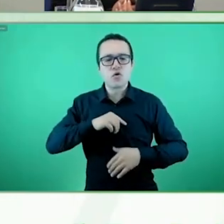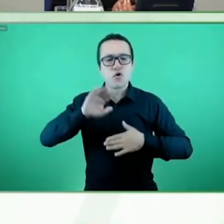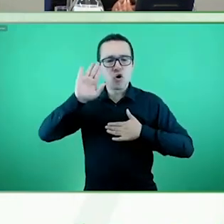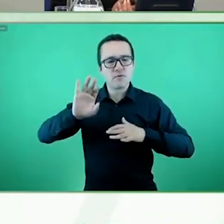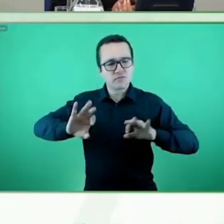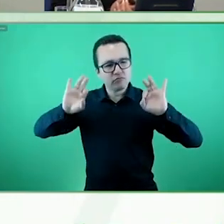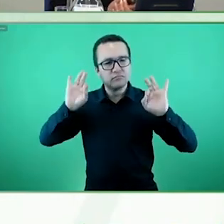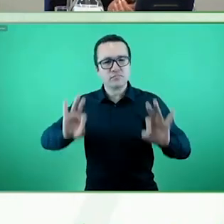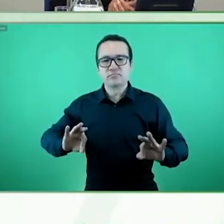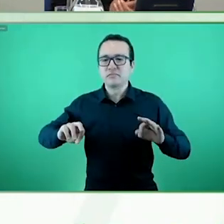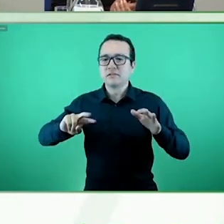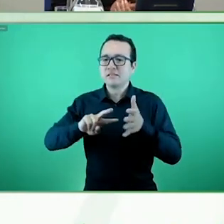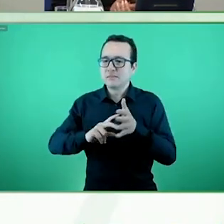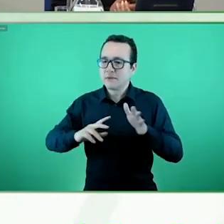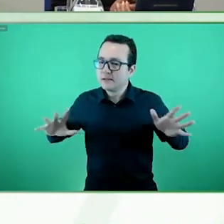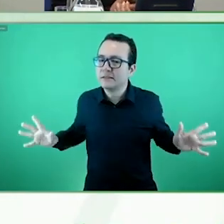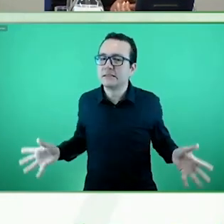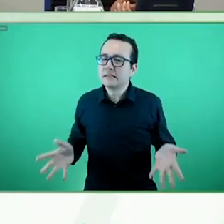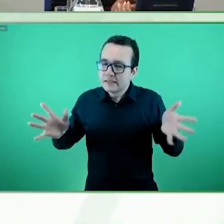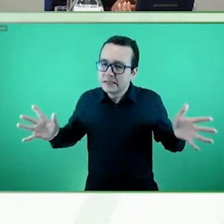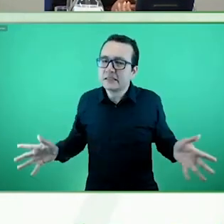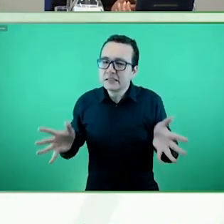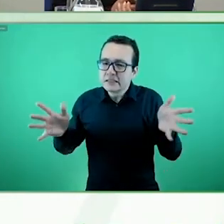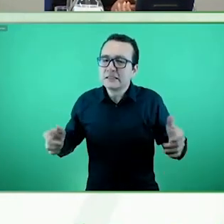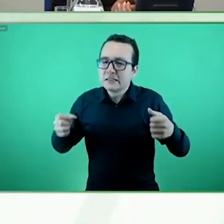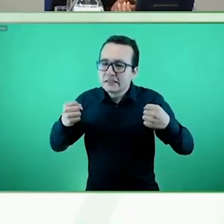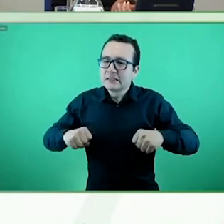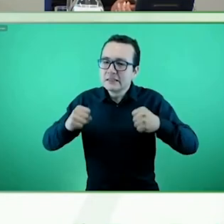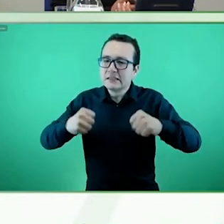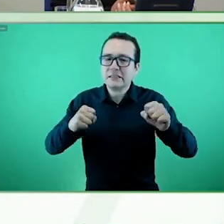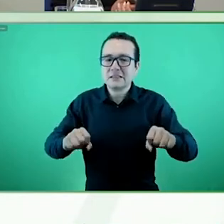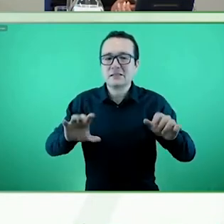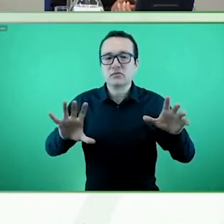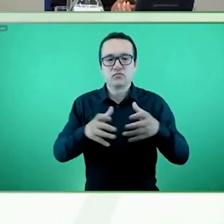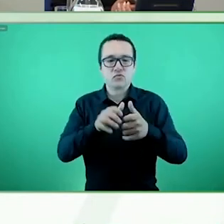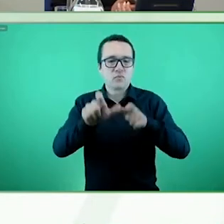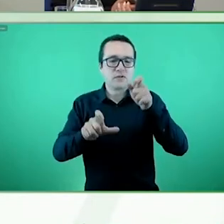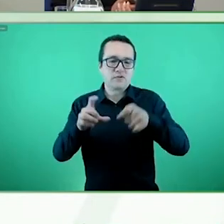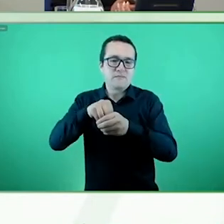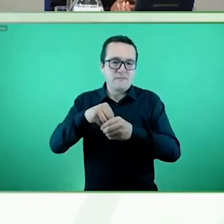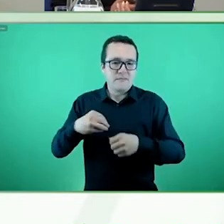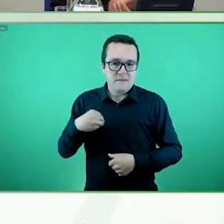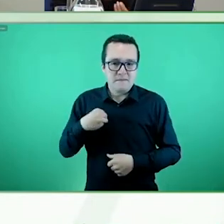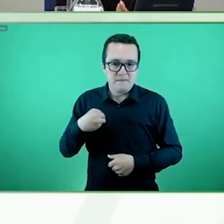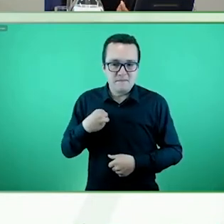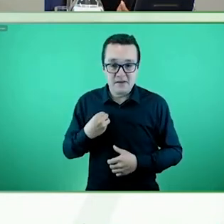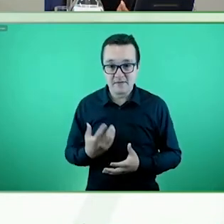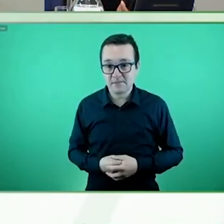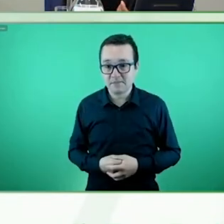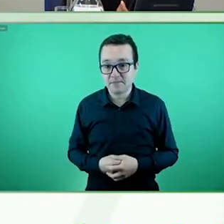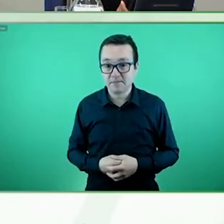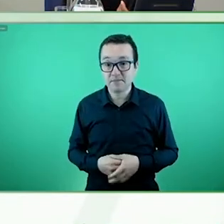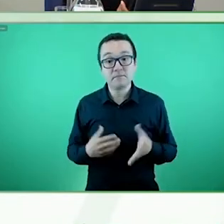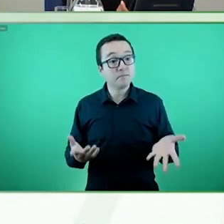un entorno más accesible a sus ciudadanos, a su población. Dejo a ustedes esta